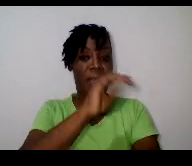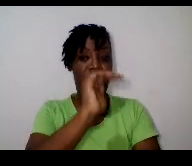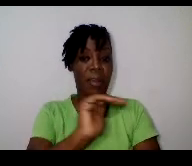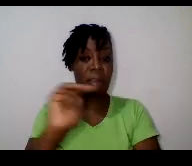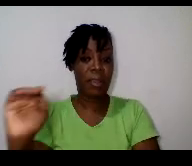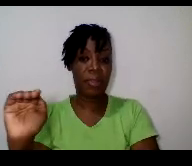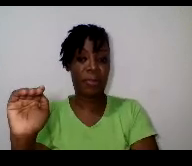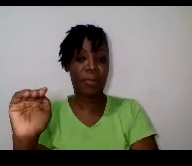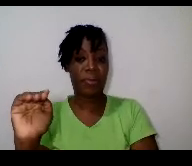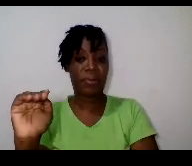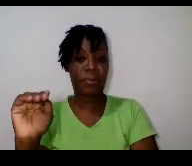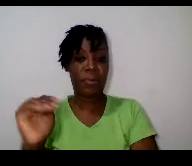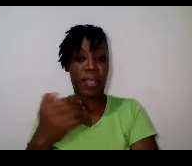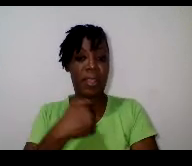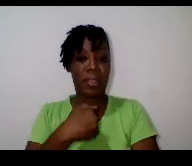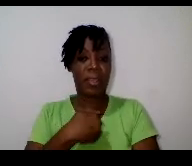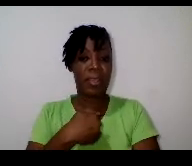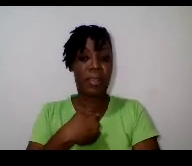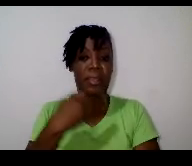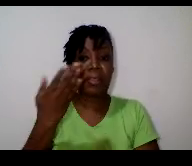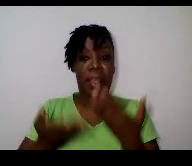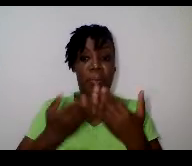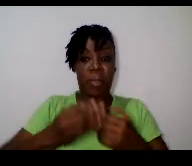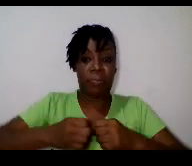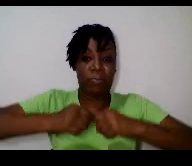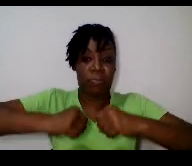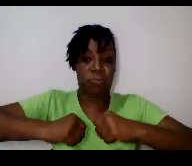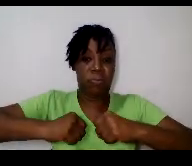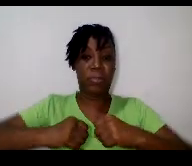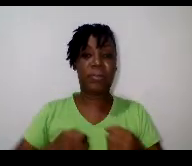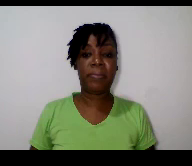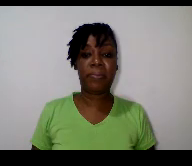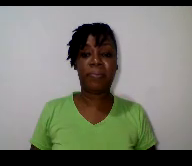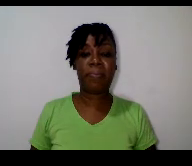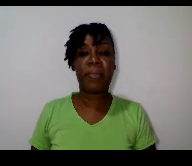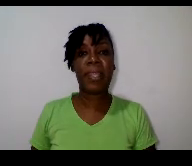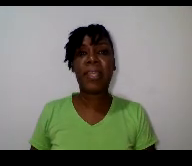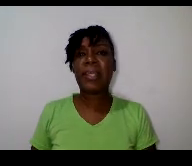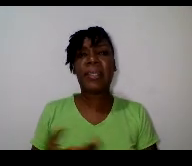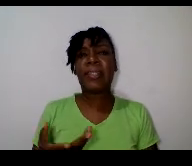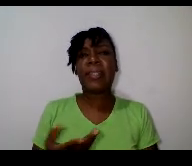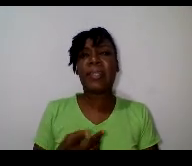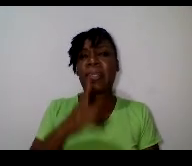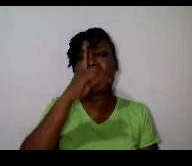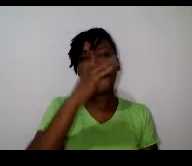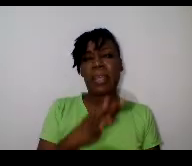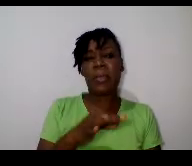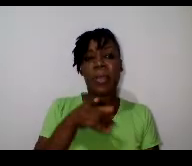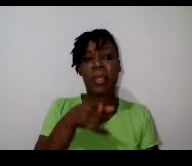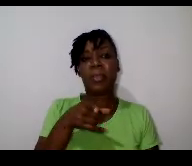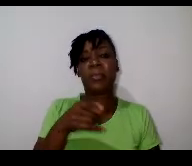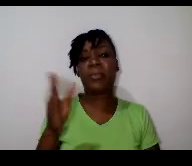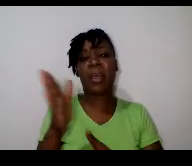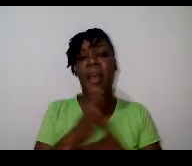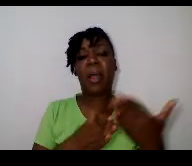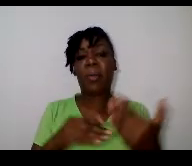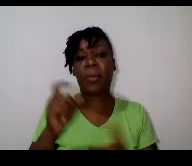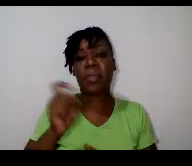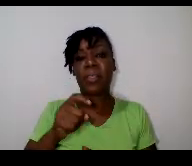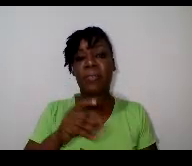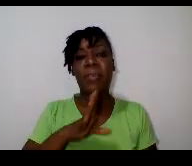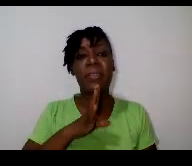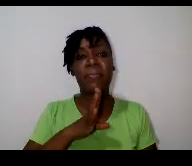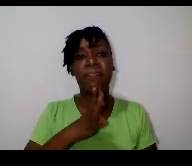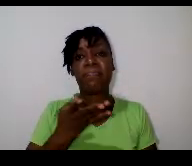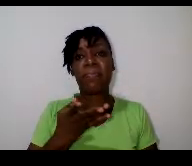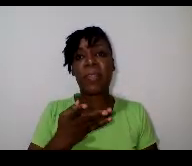niñas que tienen sobrepeso. Yo creo que eso es algo que sin duda se tiene que trabajar primero con el pediatra y de la mano